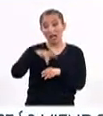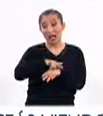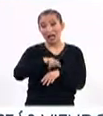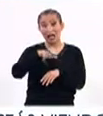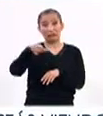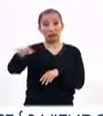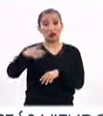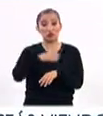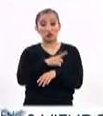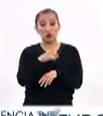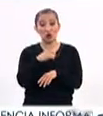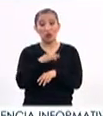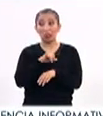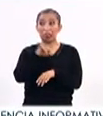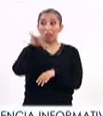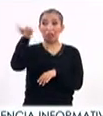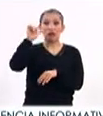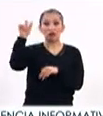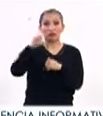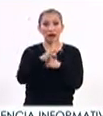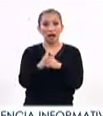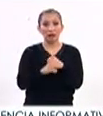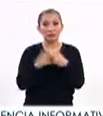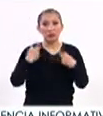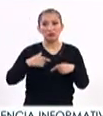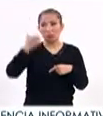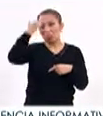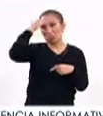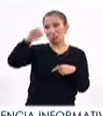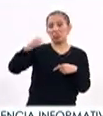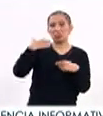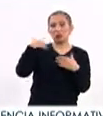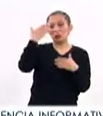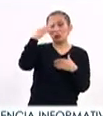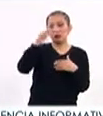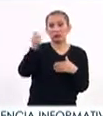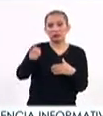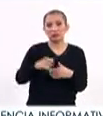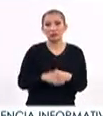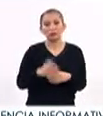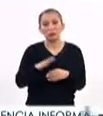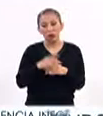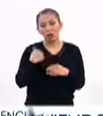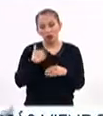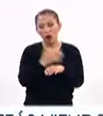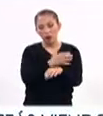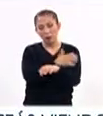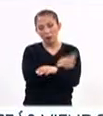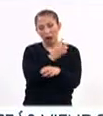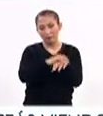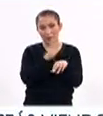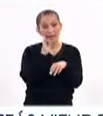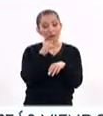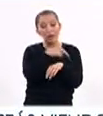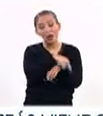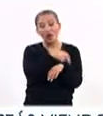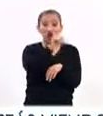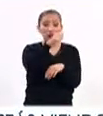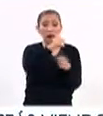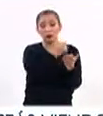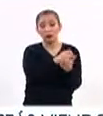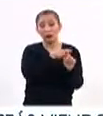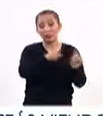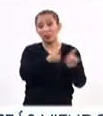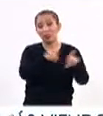viajaba pues sola tan lejos a otro país con personas que a lo mejor no conocía, porque aunque iba acompañada de una amiga, pero ella iba a otra